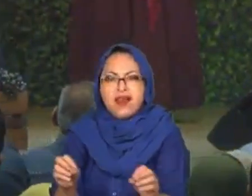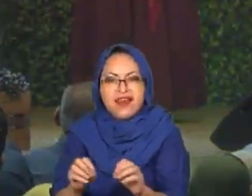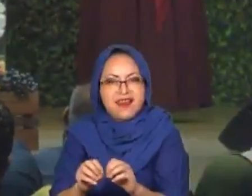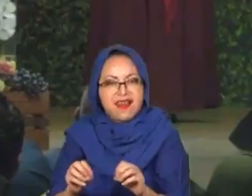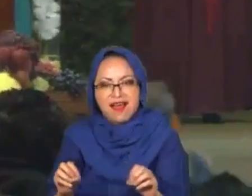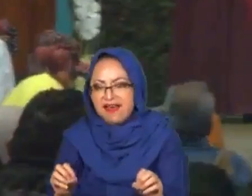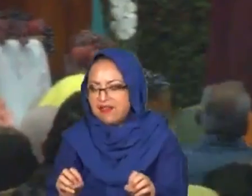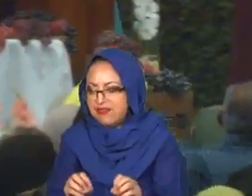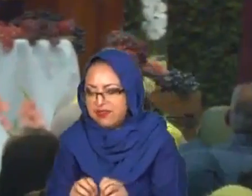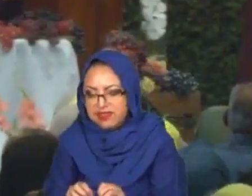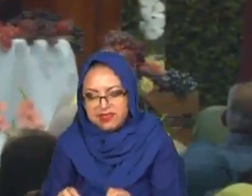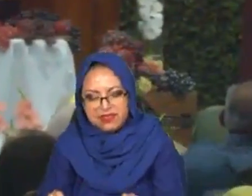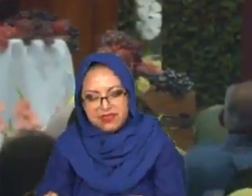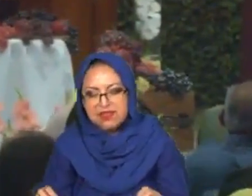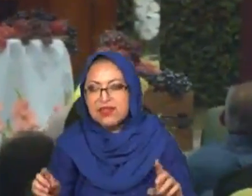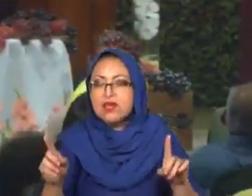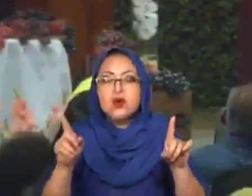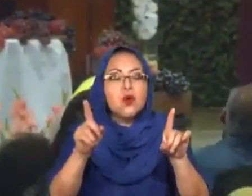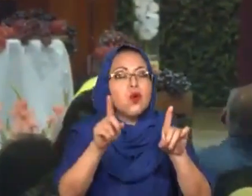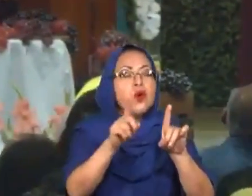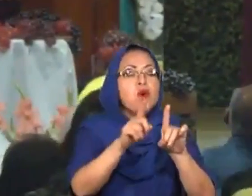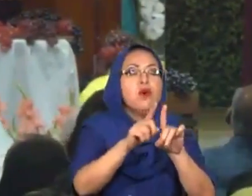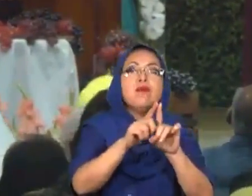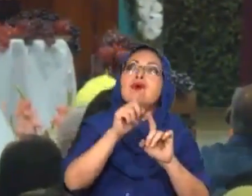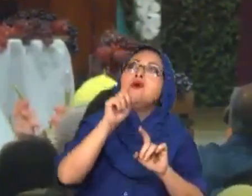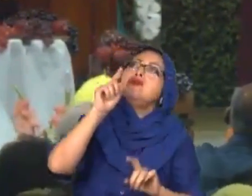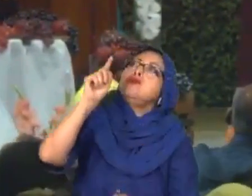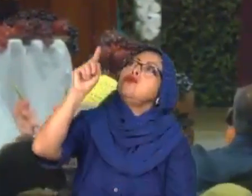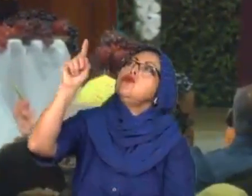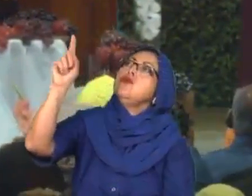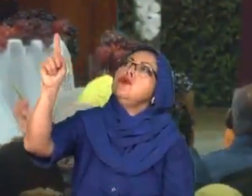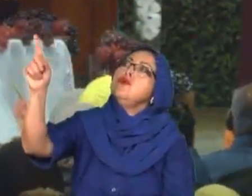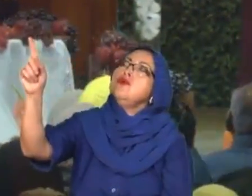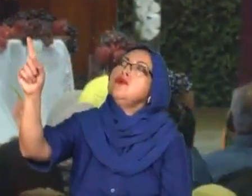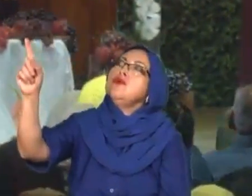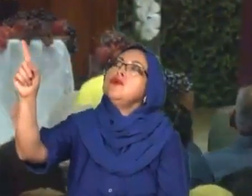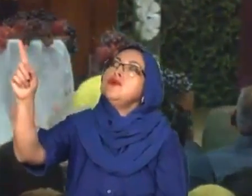No hay nadie como tú.